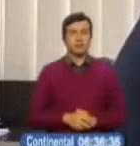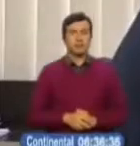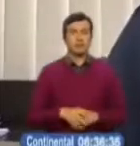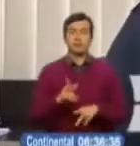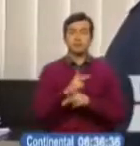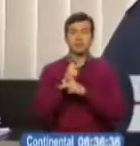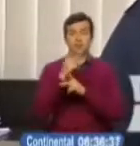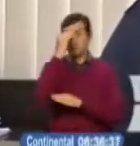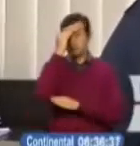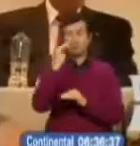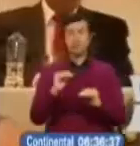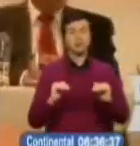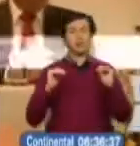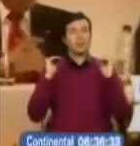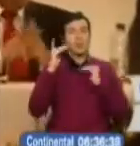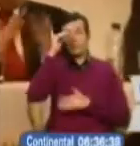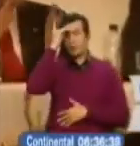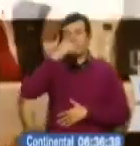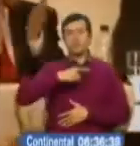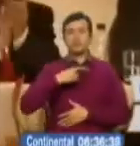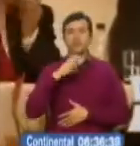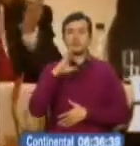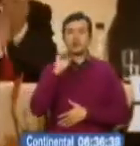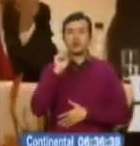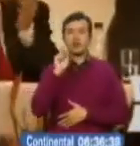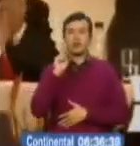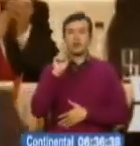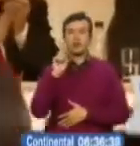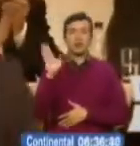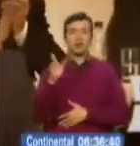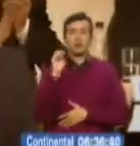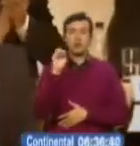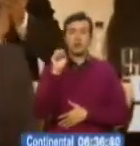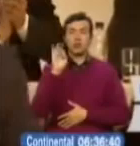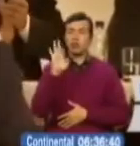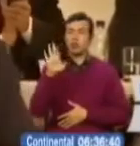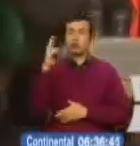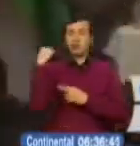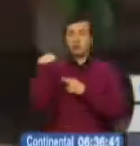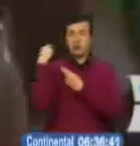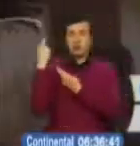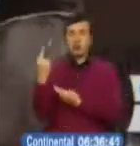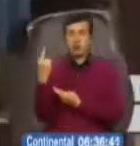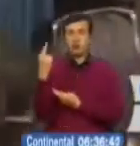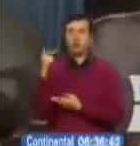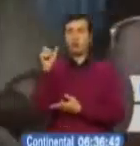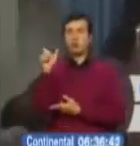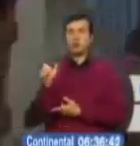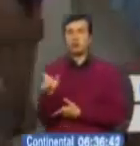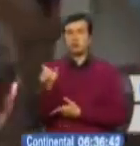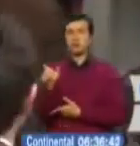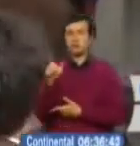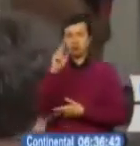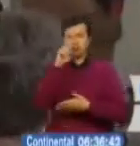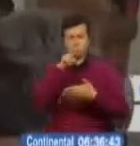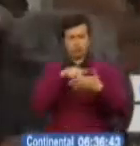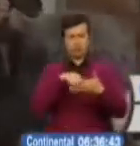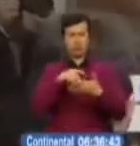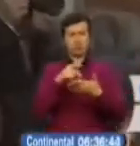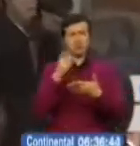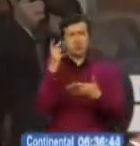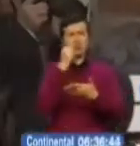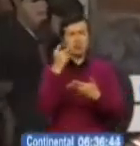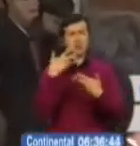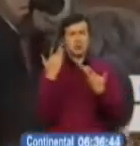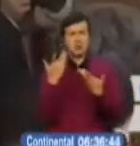Para el Consejo de Educación Superior, la decisión de César Montaño de encargar el rectorado de la Universidad Andina Simón Bolívar tiene esta lectura.